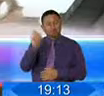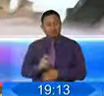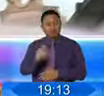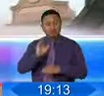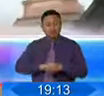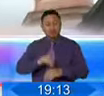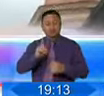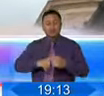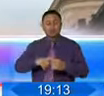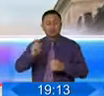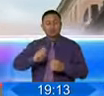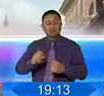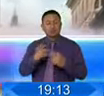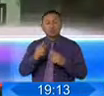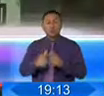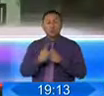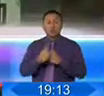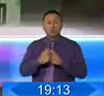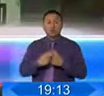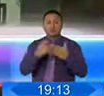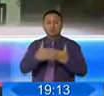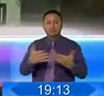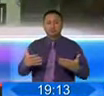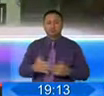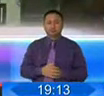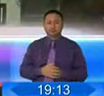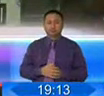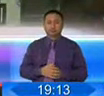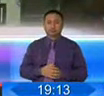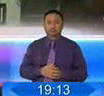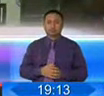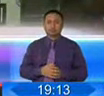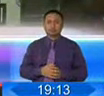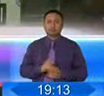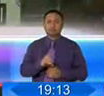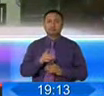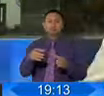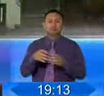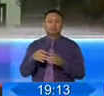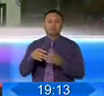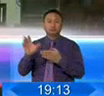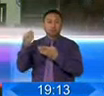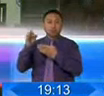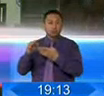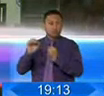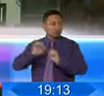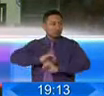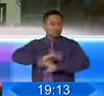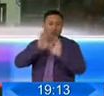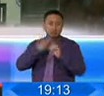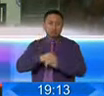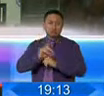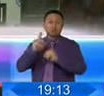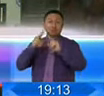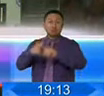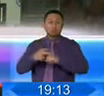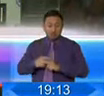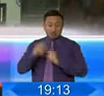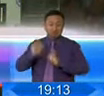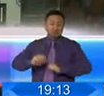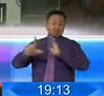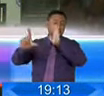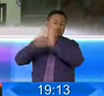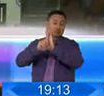capital requiere de obras urgentes. Y desde el punto de vista de la Comisión de Presupuestos es muy claro, es un préstamo que es legal,